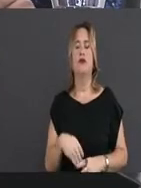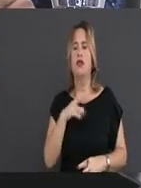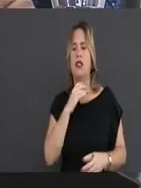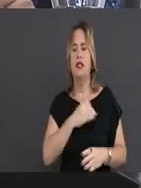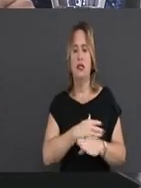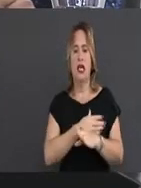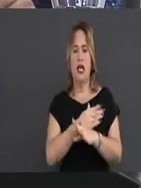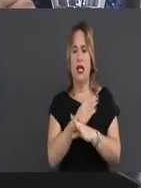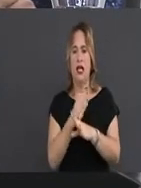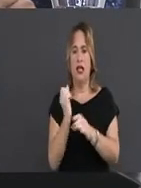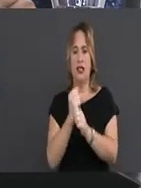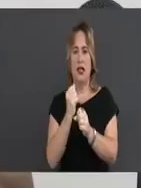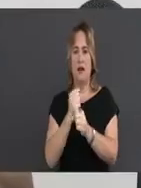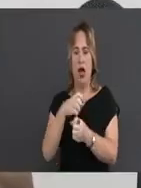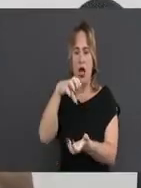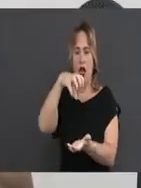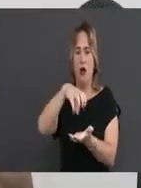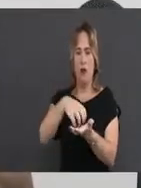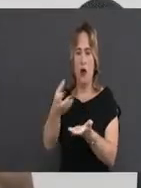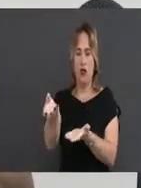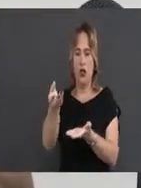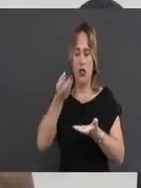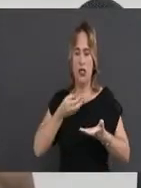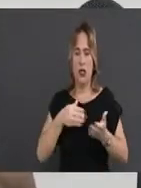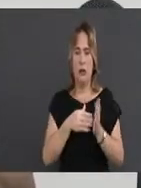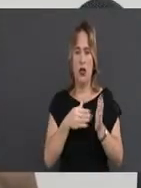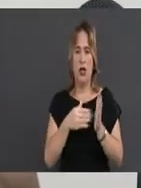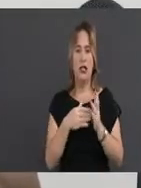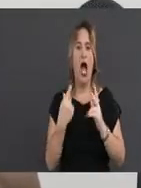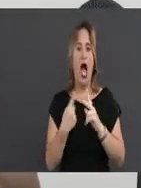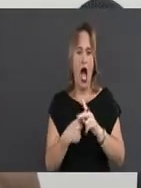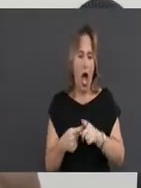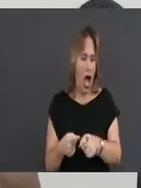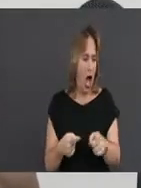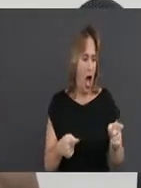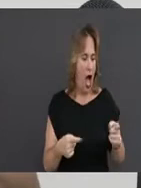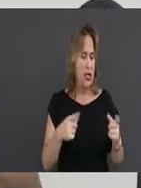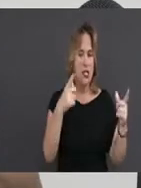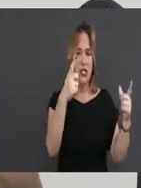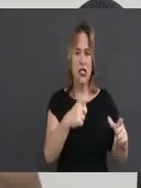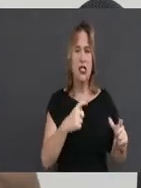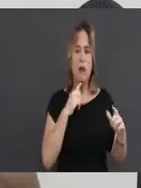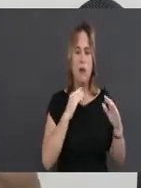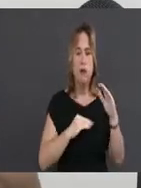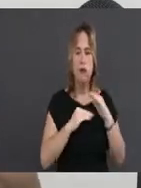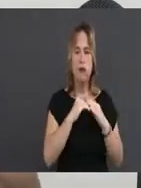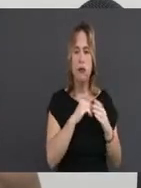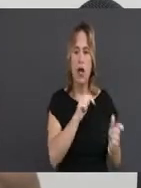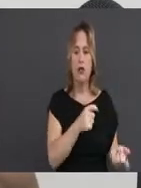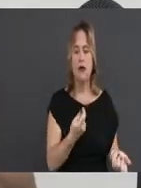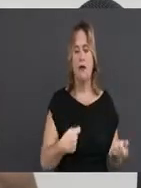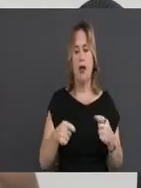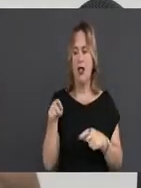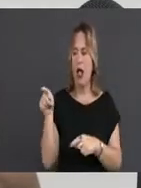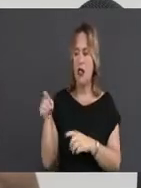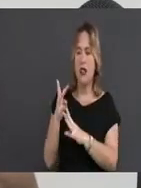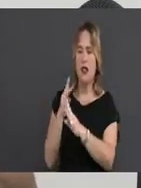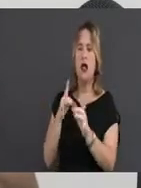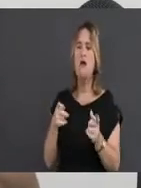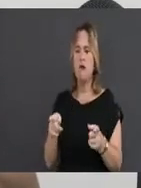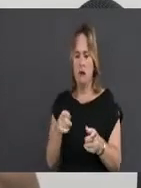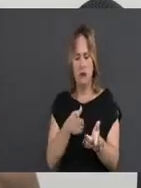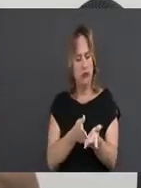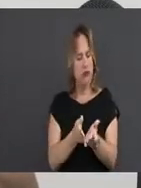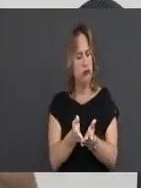la jornada de los puntos que reciben en la tarde siempre que hayan cilindros llenos en ellos y siempre que haya clientes en la